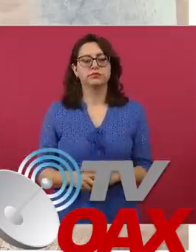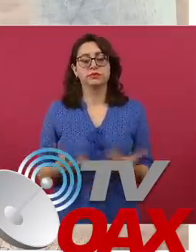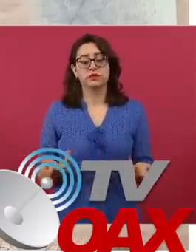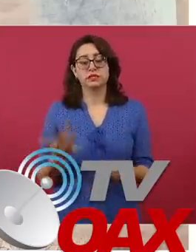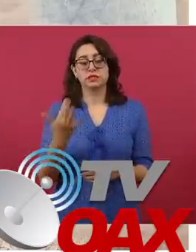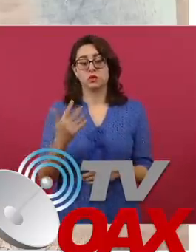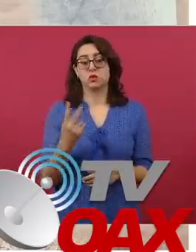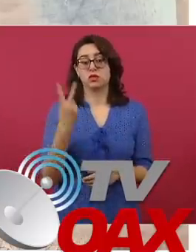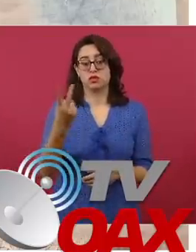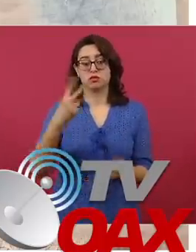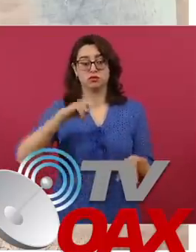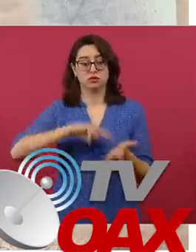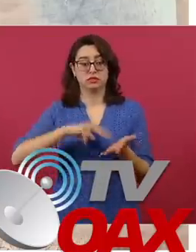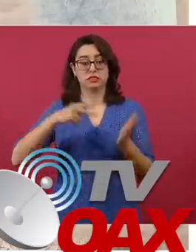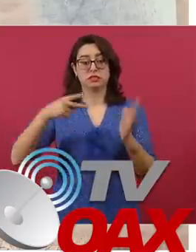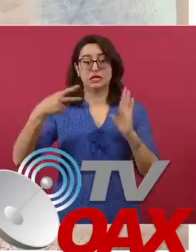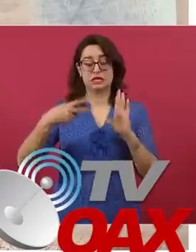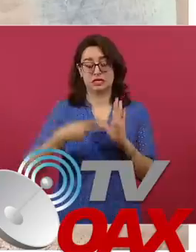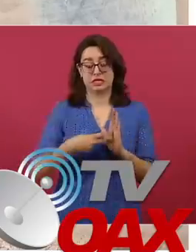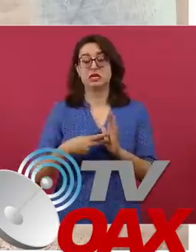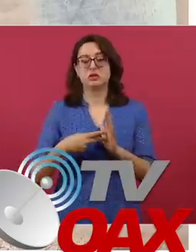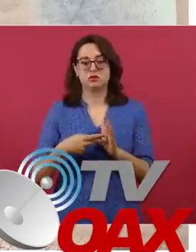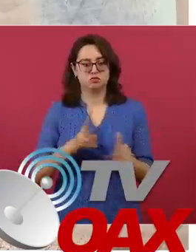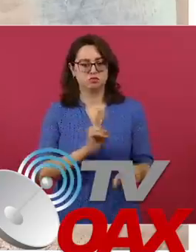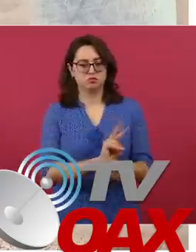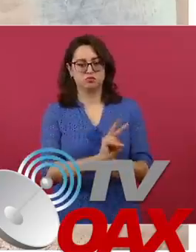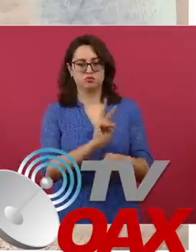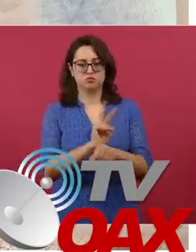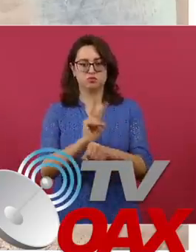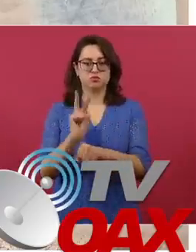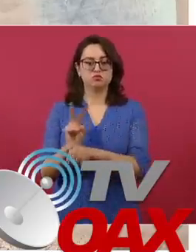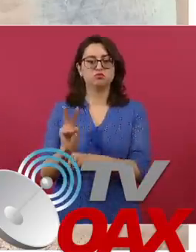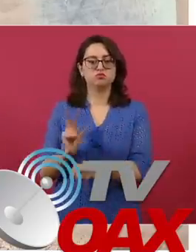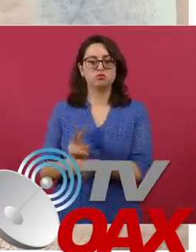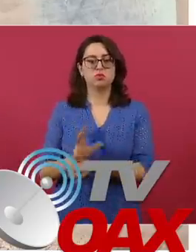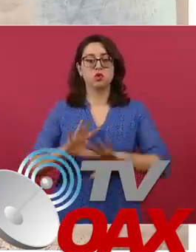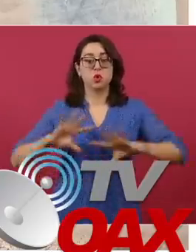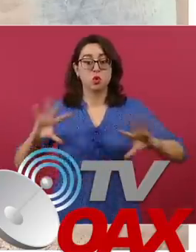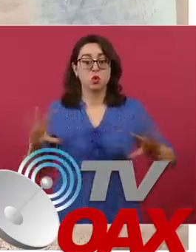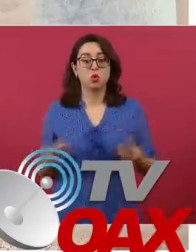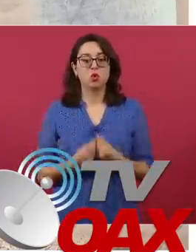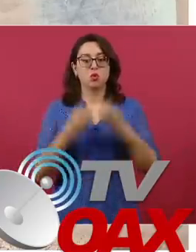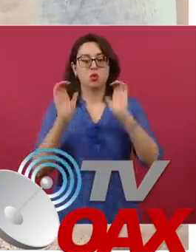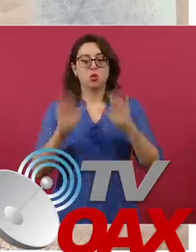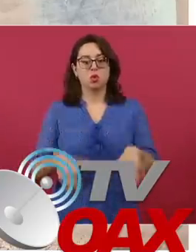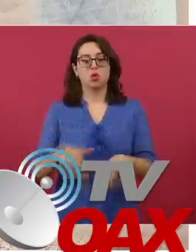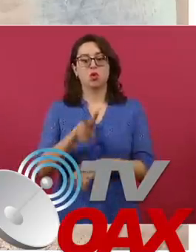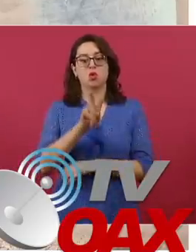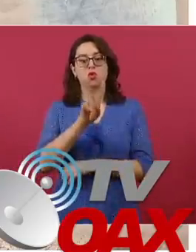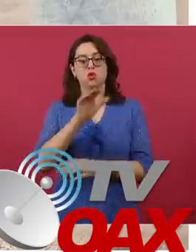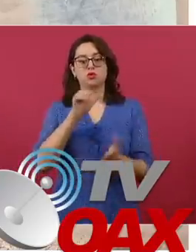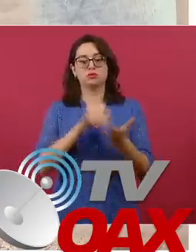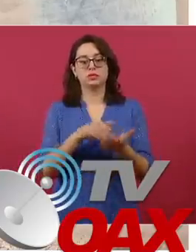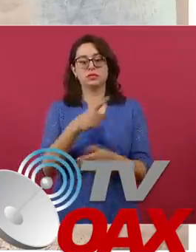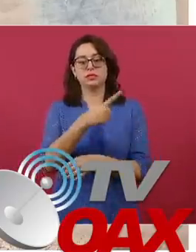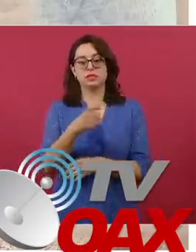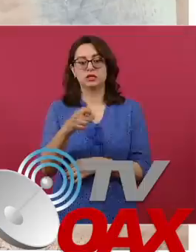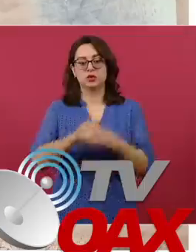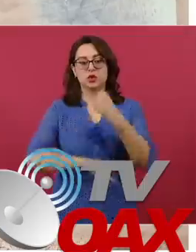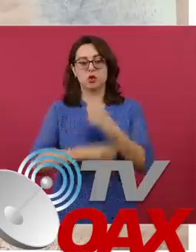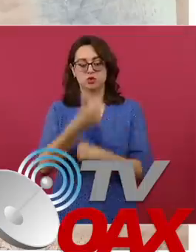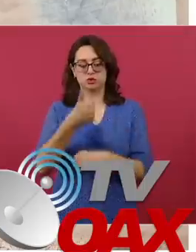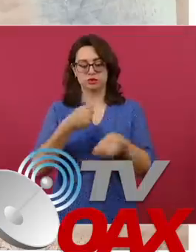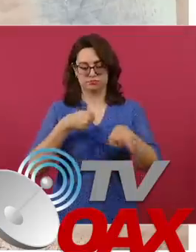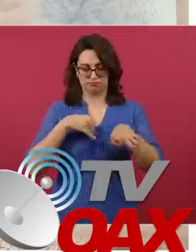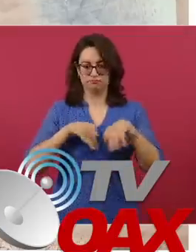52 ingenieros específicamente en este tramo y actualmente se tienen 2.111 trabajadores de